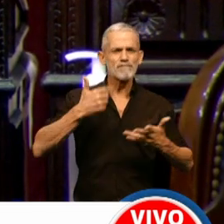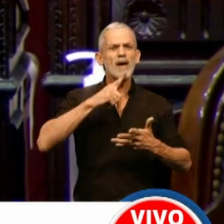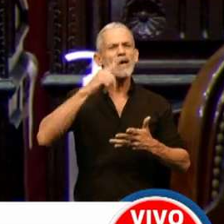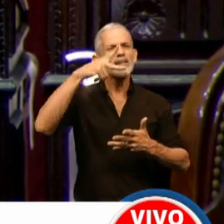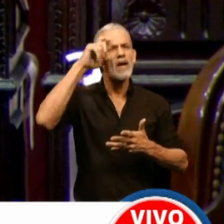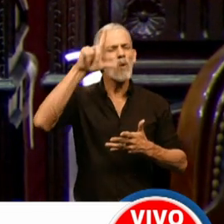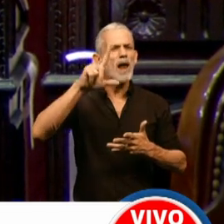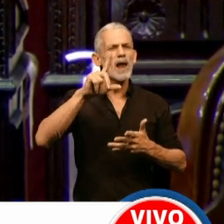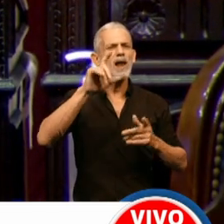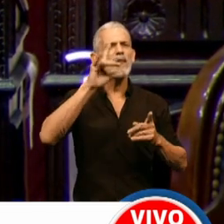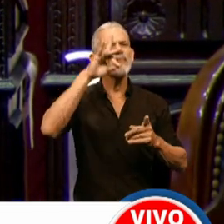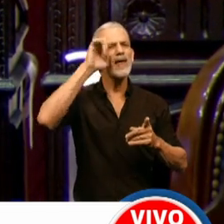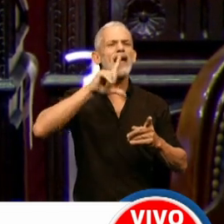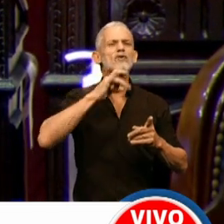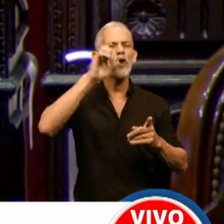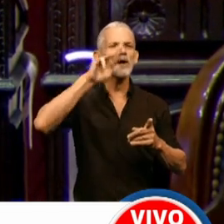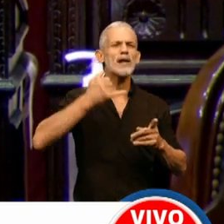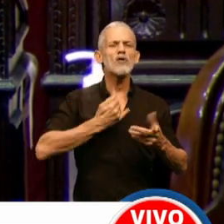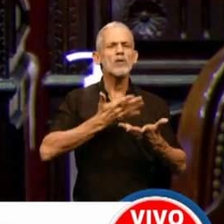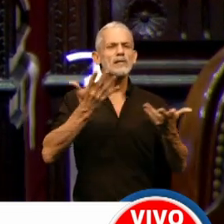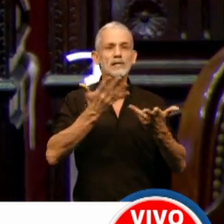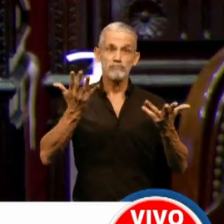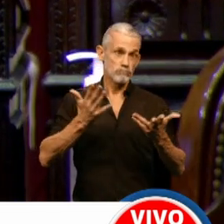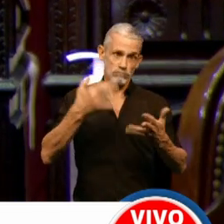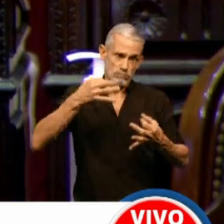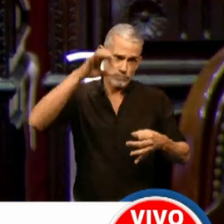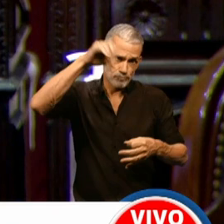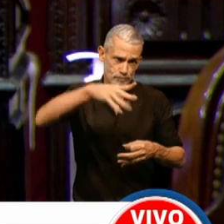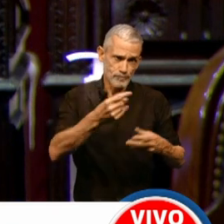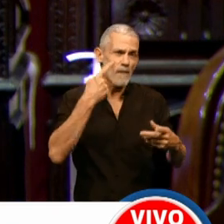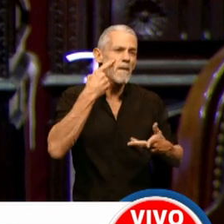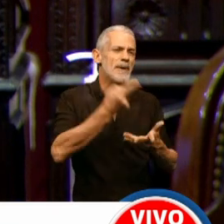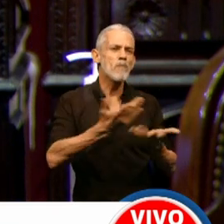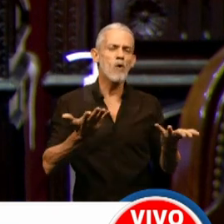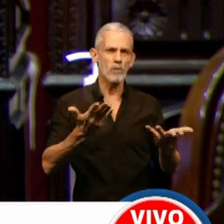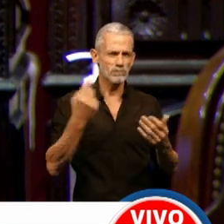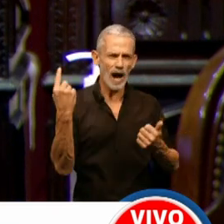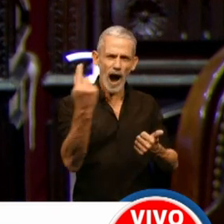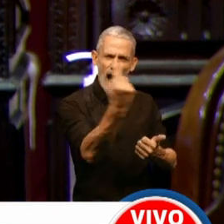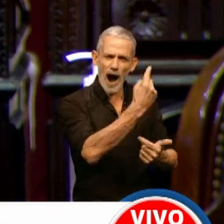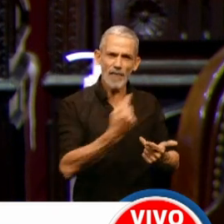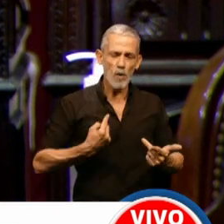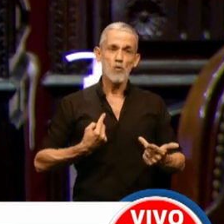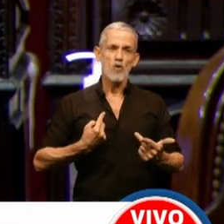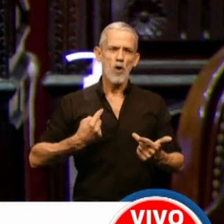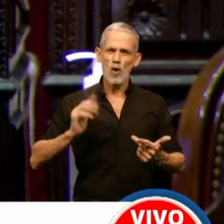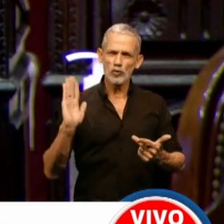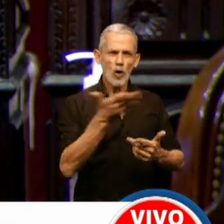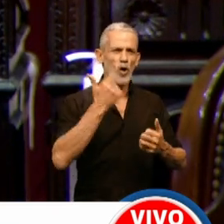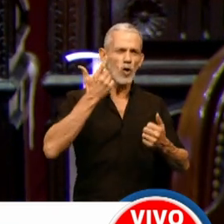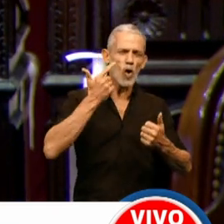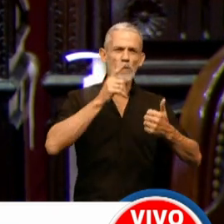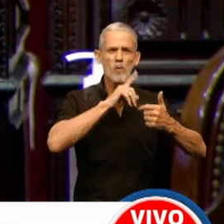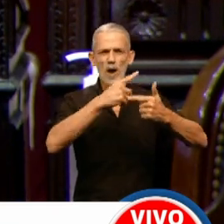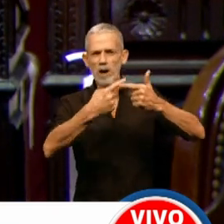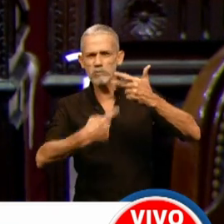de la torre y su aparición con vida ya y quiero que cada uno y cada una y cada uno de los que estamos